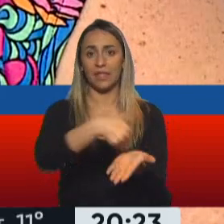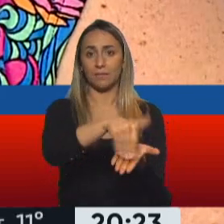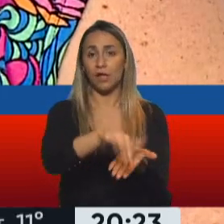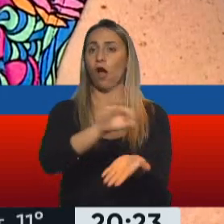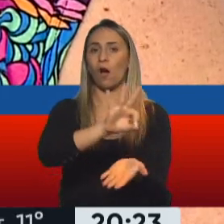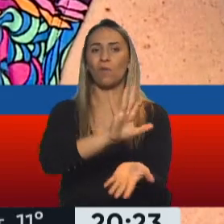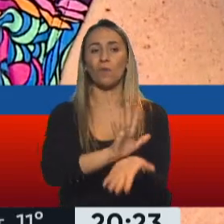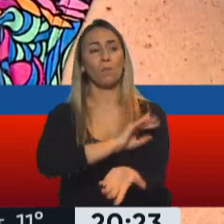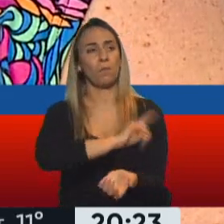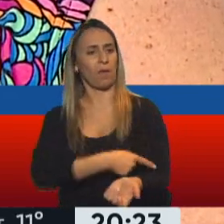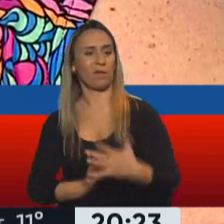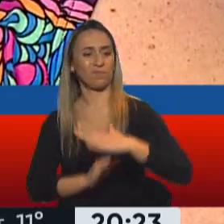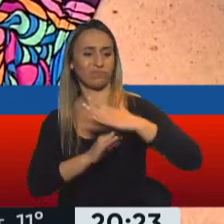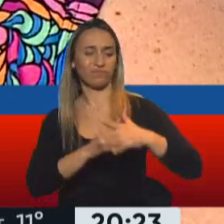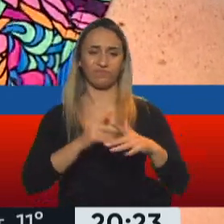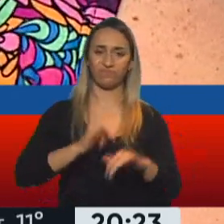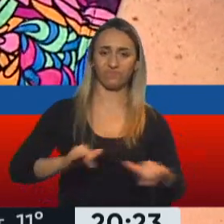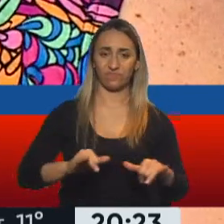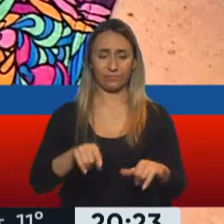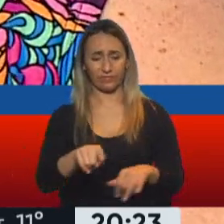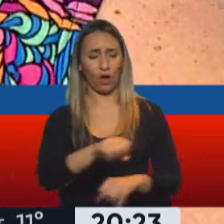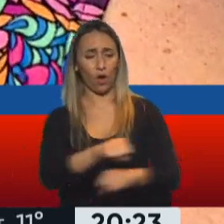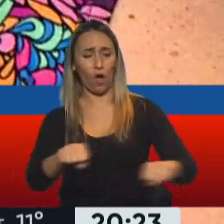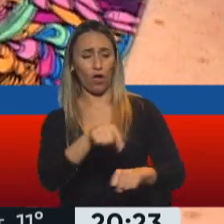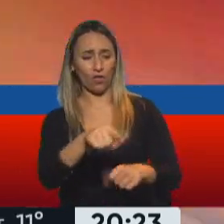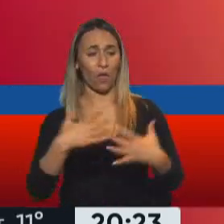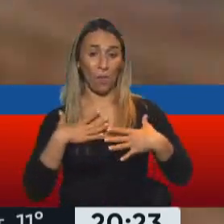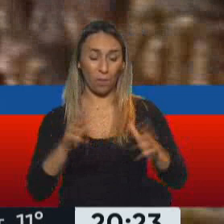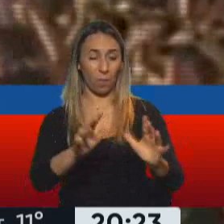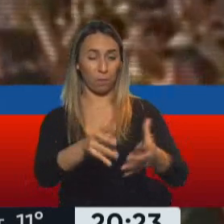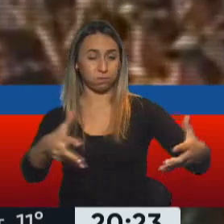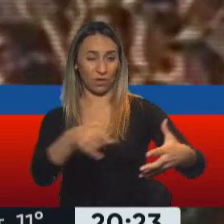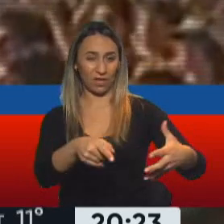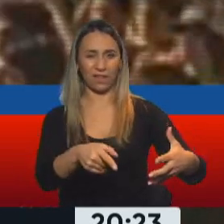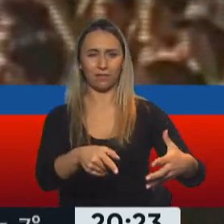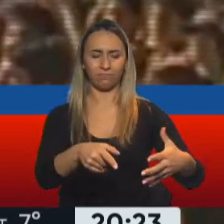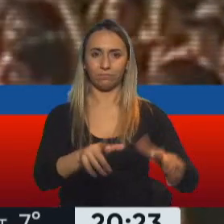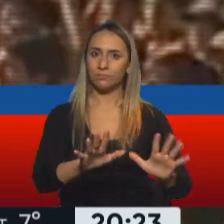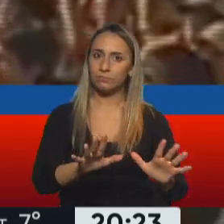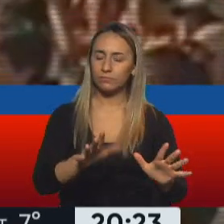¿no? Bajando significaciones negativas en relación a los cuerpos gordos.